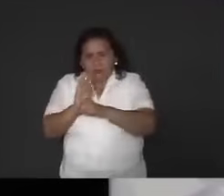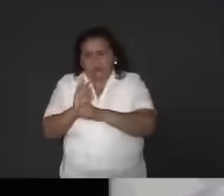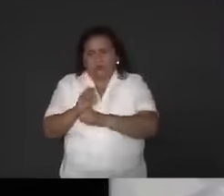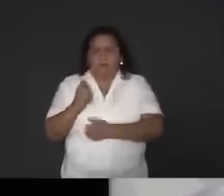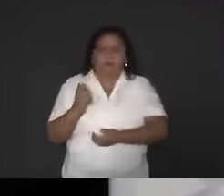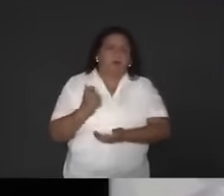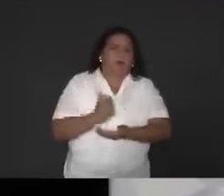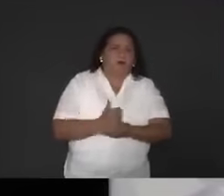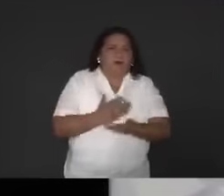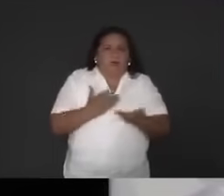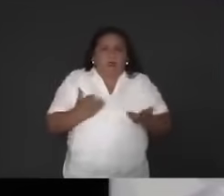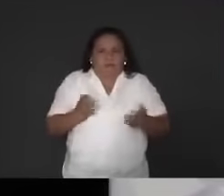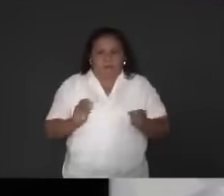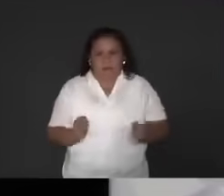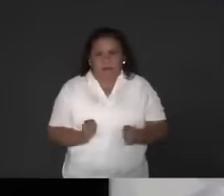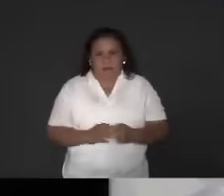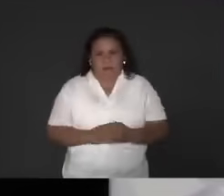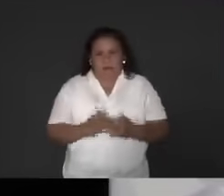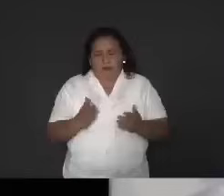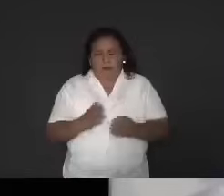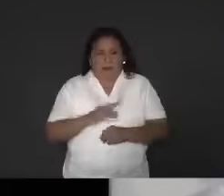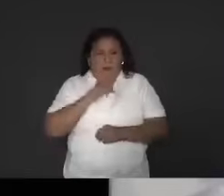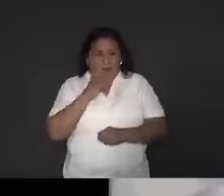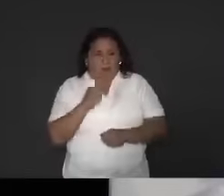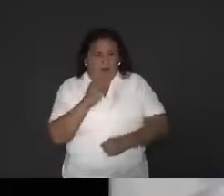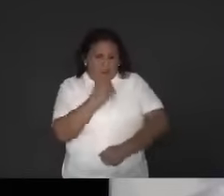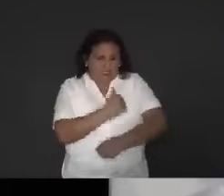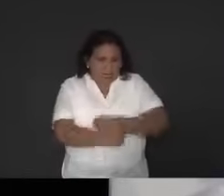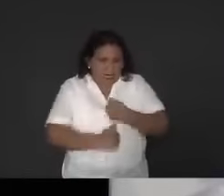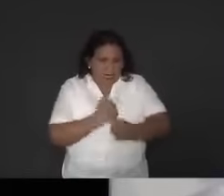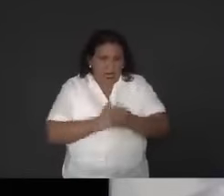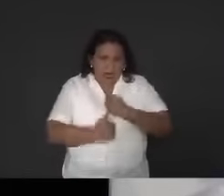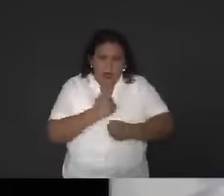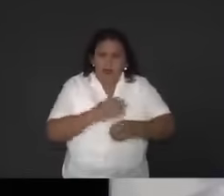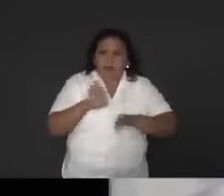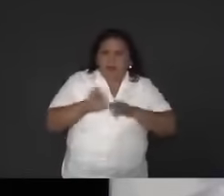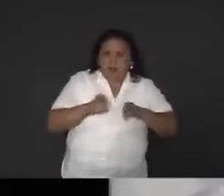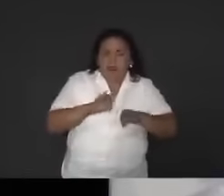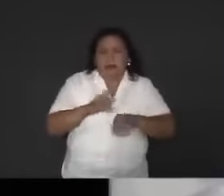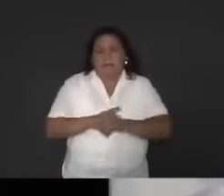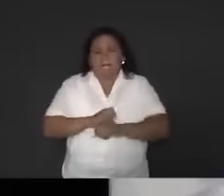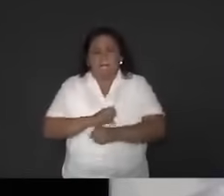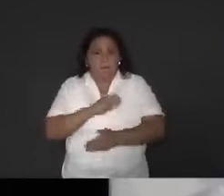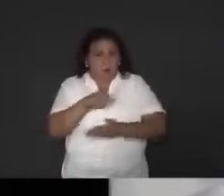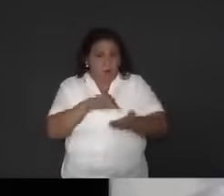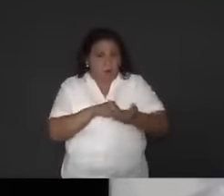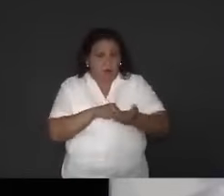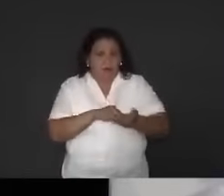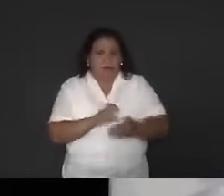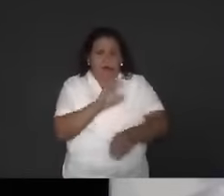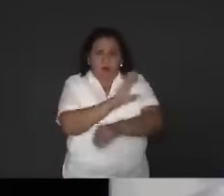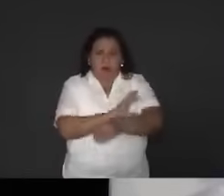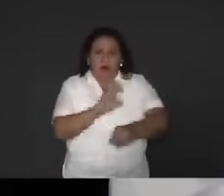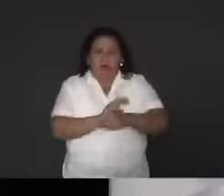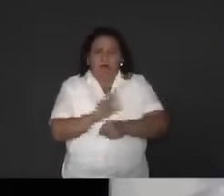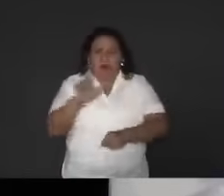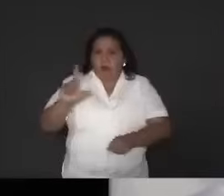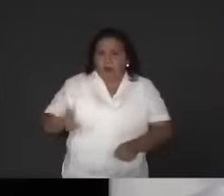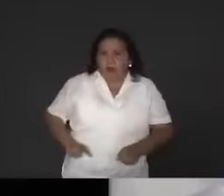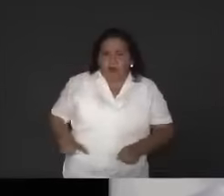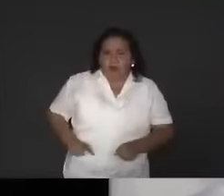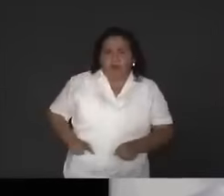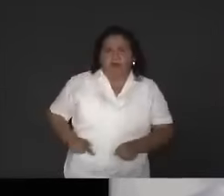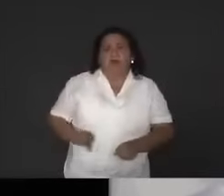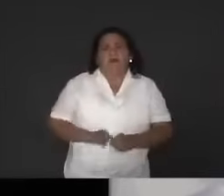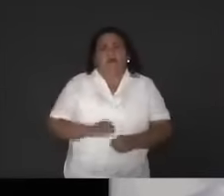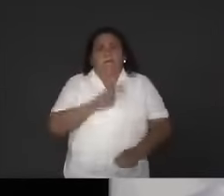cueste lo que cueste. He dedicado los mejores años de mi vida a trabajar por Mérida. Me he coordinado con el gobierno de